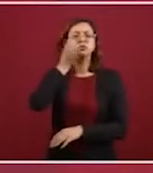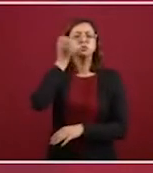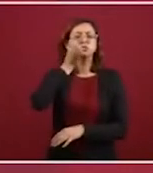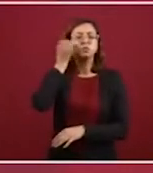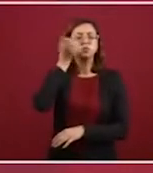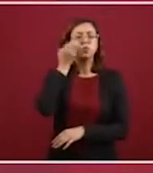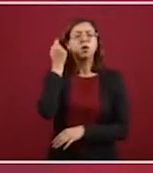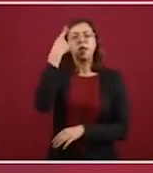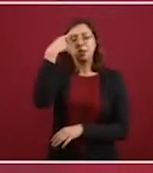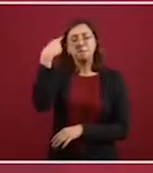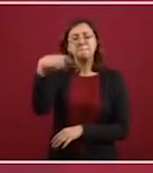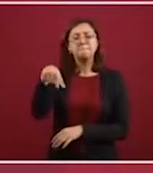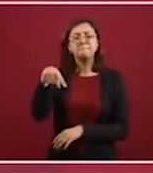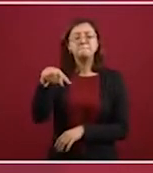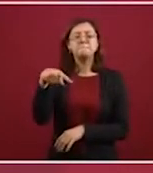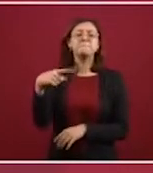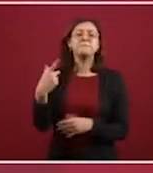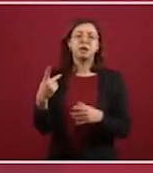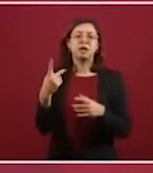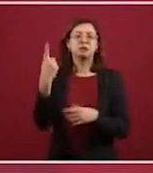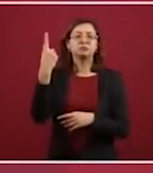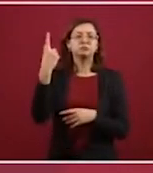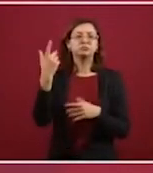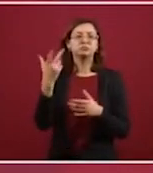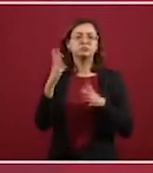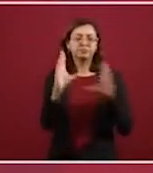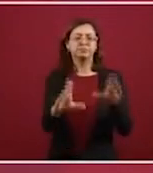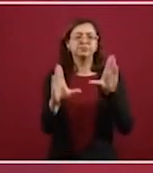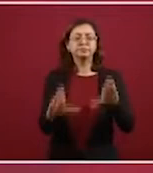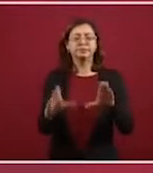para el manejo de tecnología.